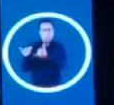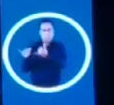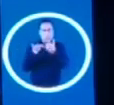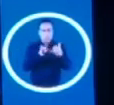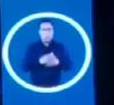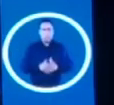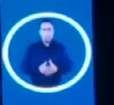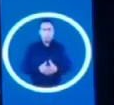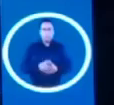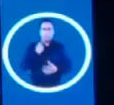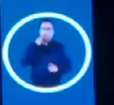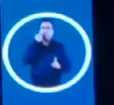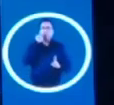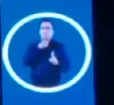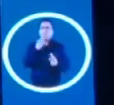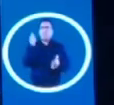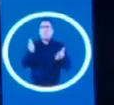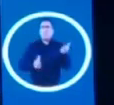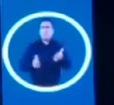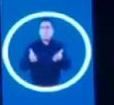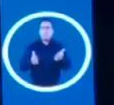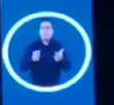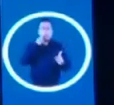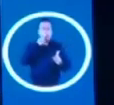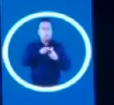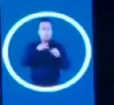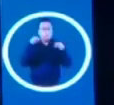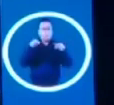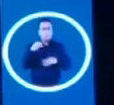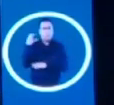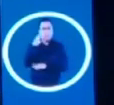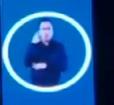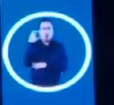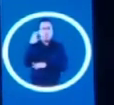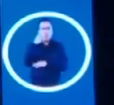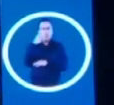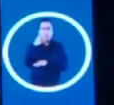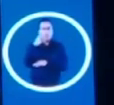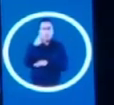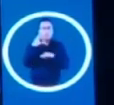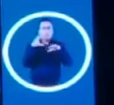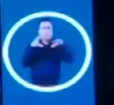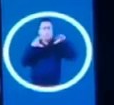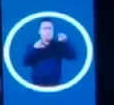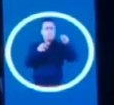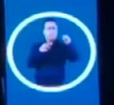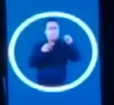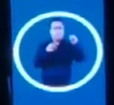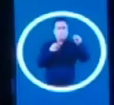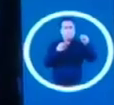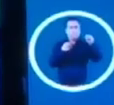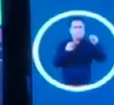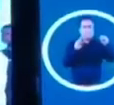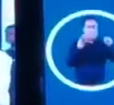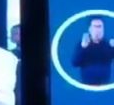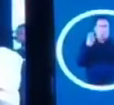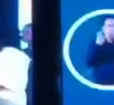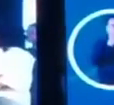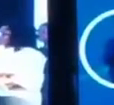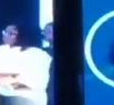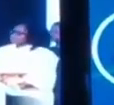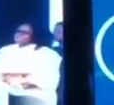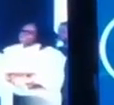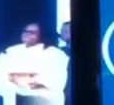apuesta y es hacer de Colombia una potencia mundial de la vida. Y hacer de Colombia